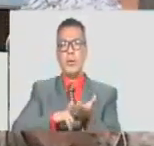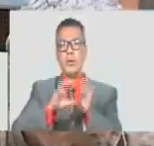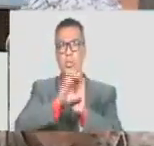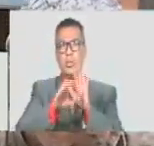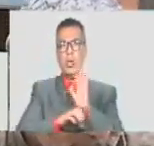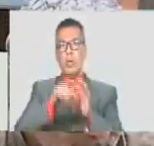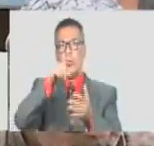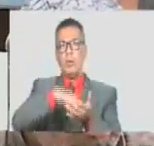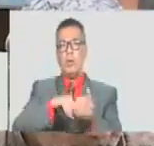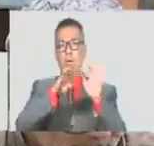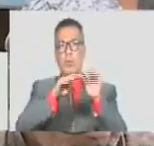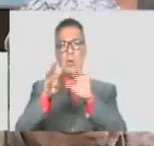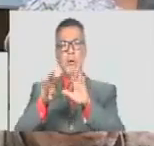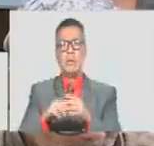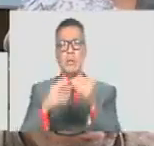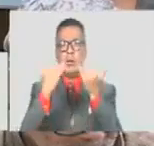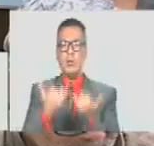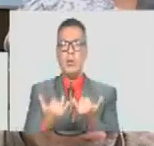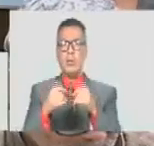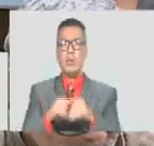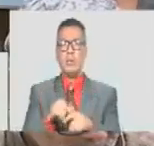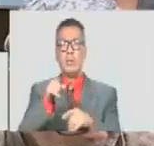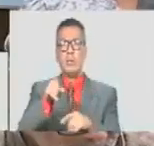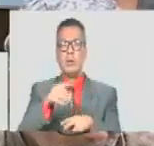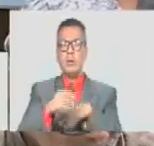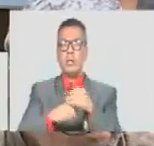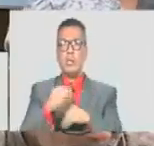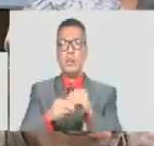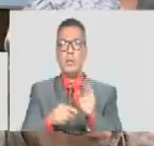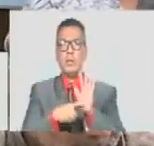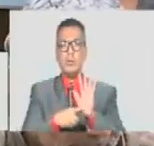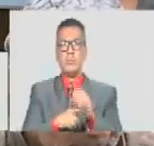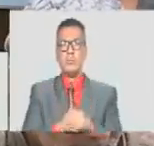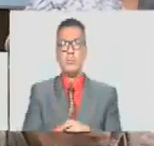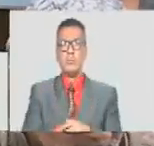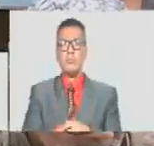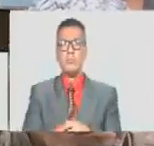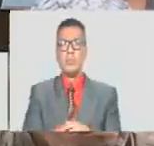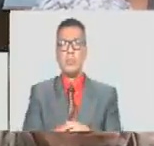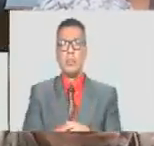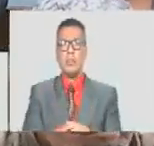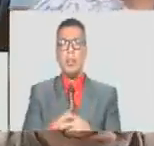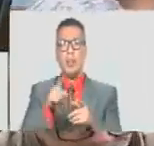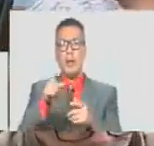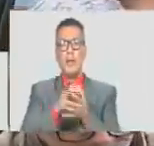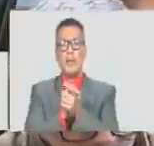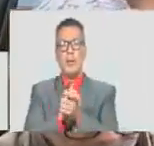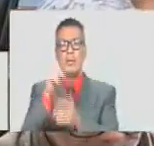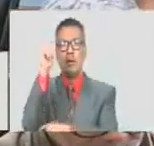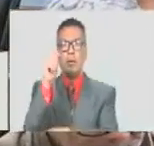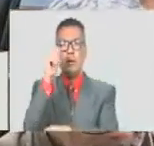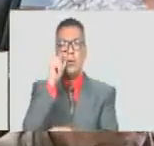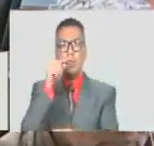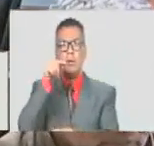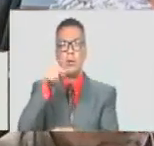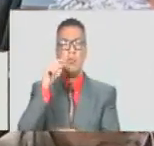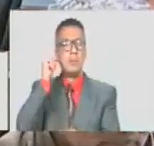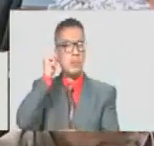de 1999, ya lo estaba tipificando. Por eso, colegas parlamentarios, desde